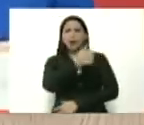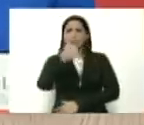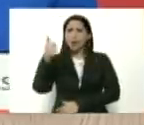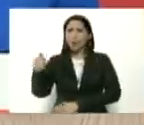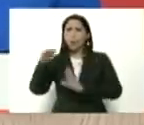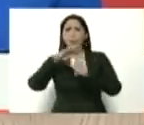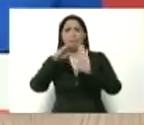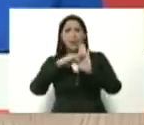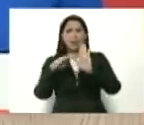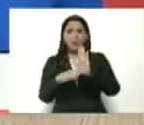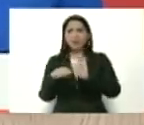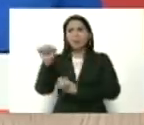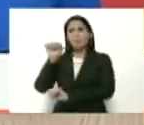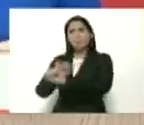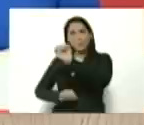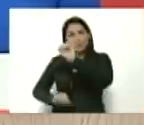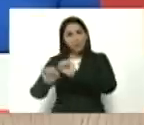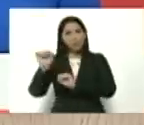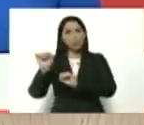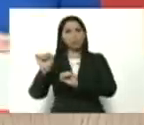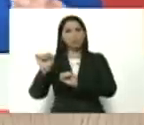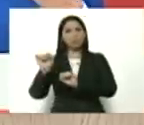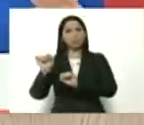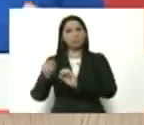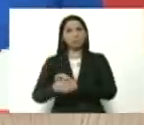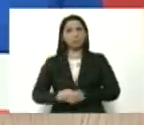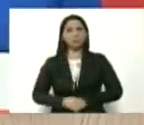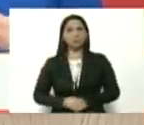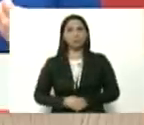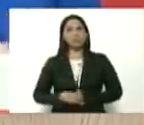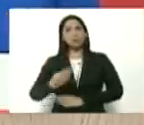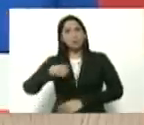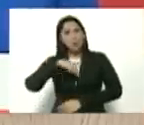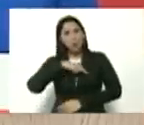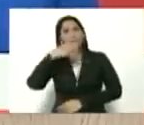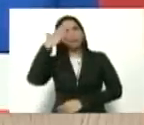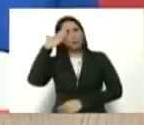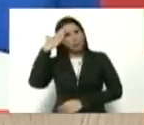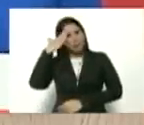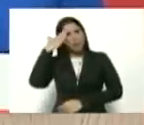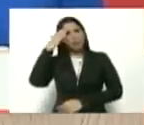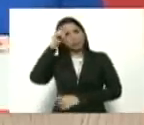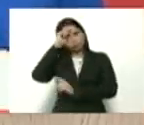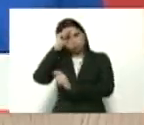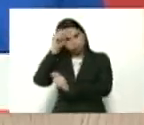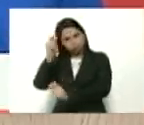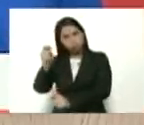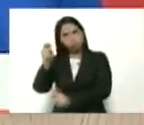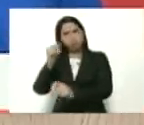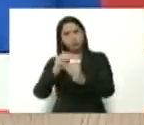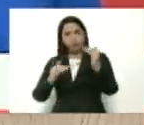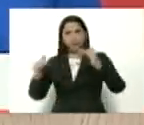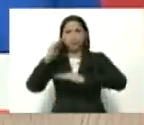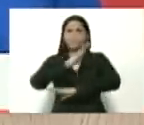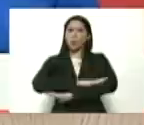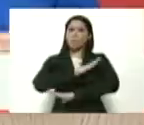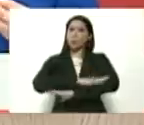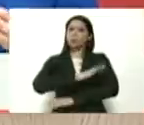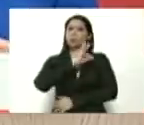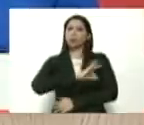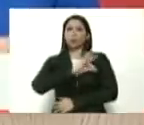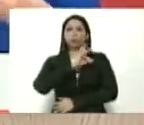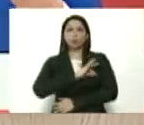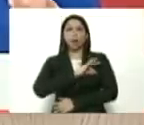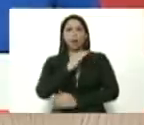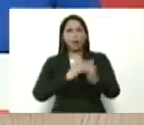medidas de prevención, de que sabemos y reconocemos que con alta disciplina social, que